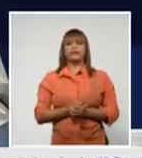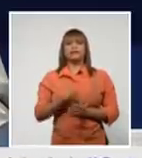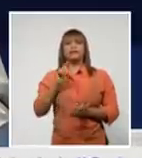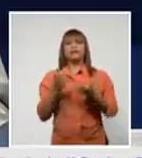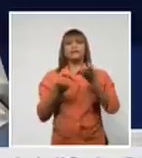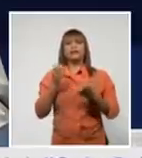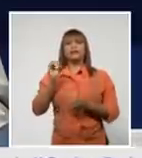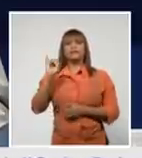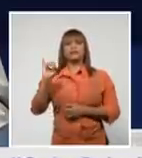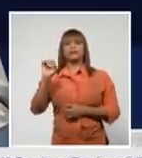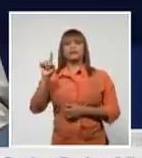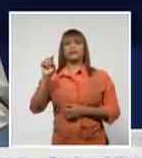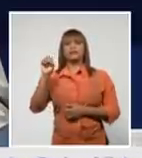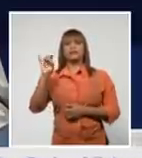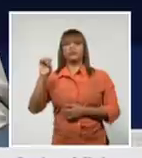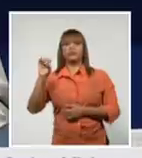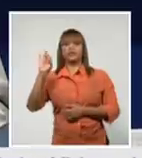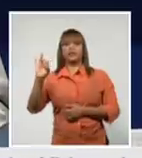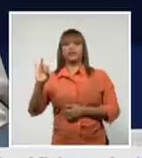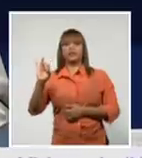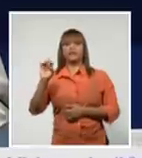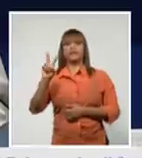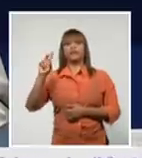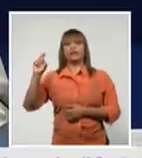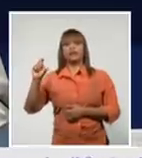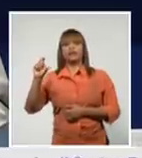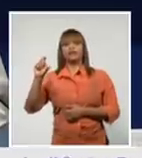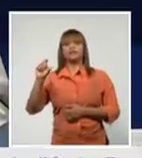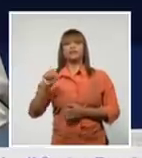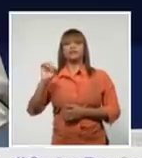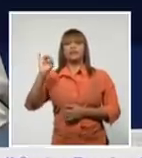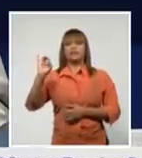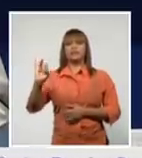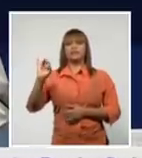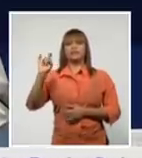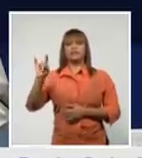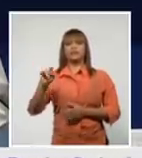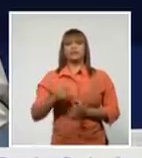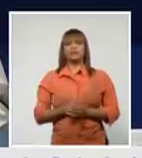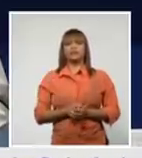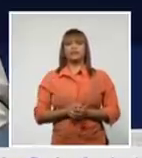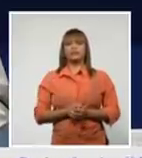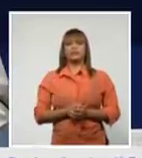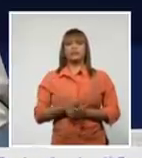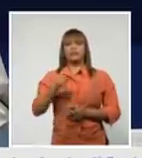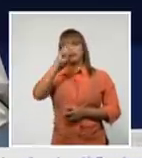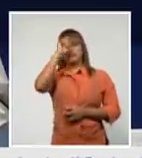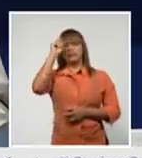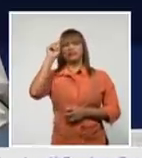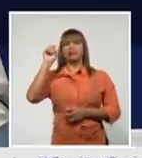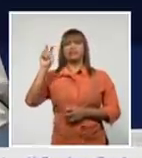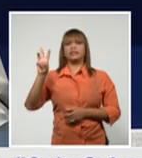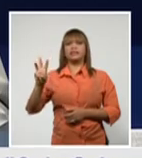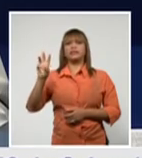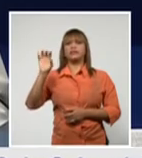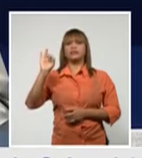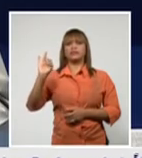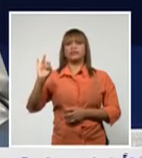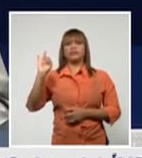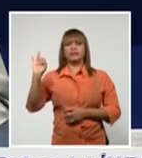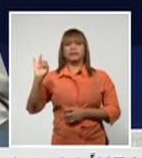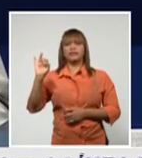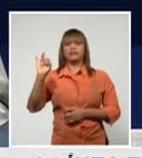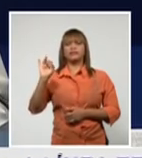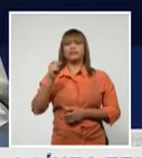de Villa Clara 79, de Santi Espíritus 317, de Ciego de Ávila,